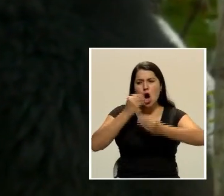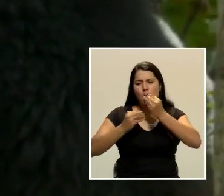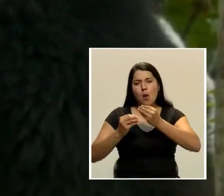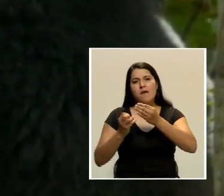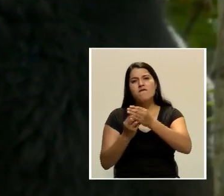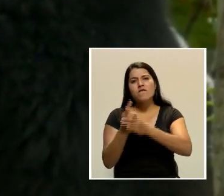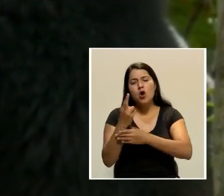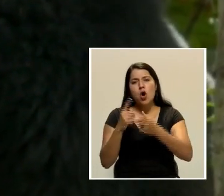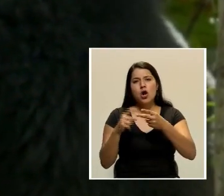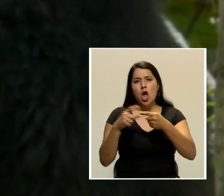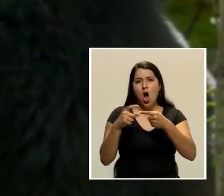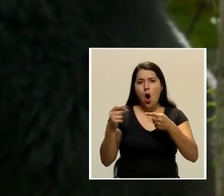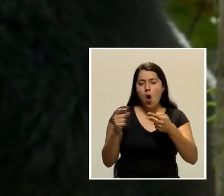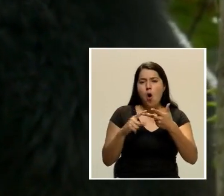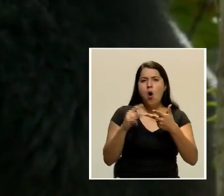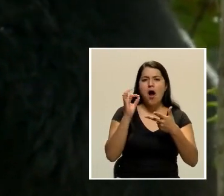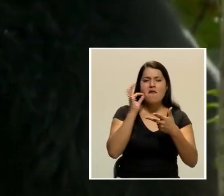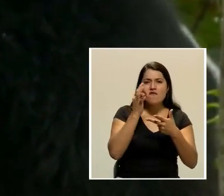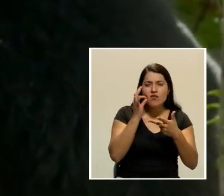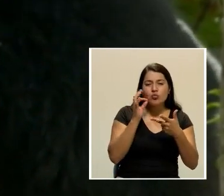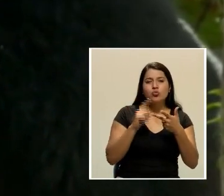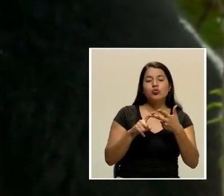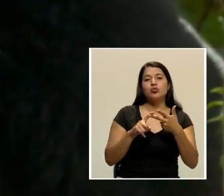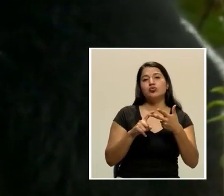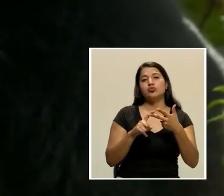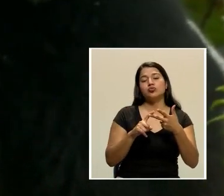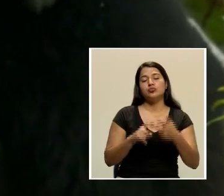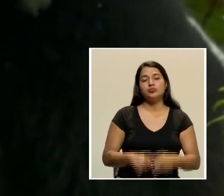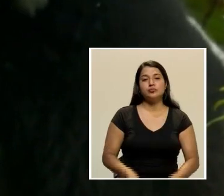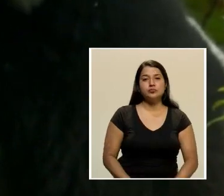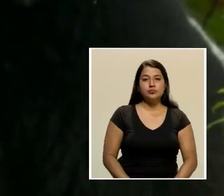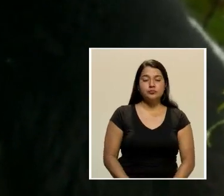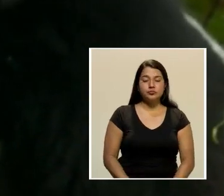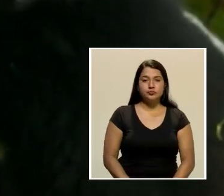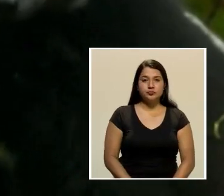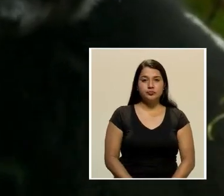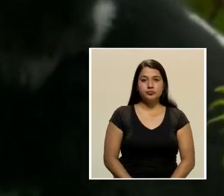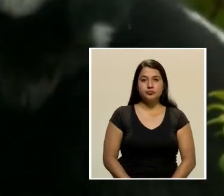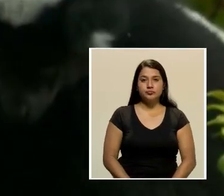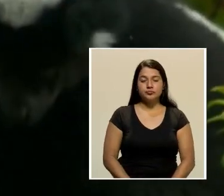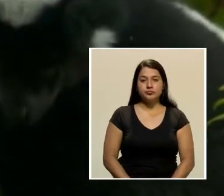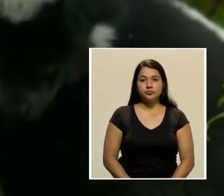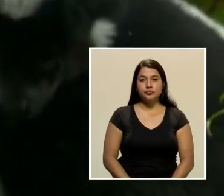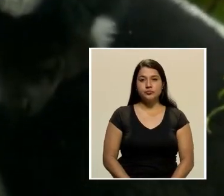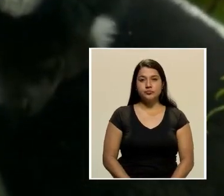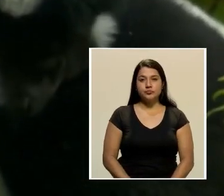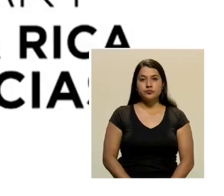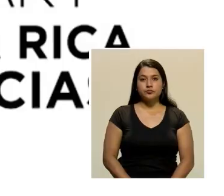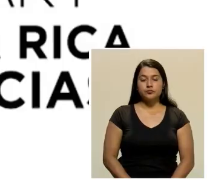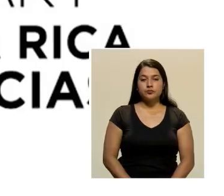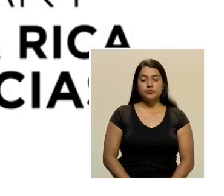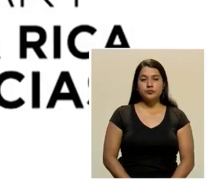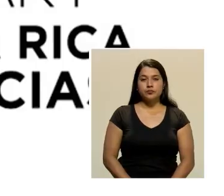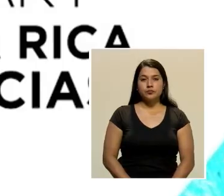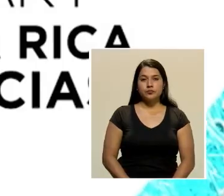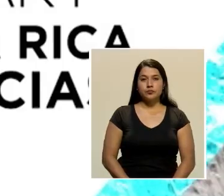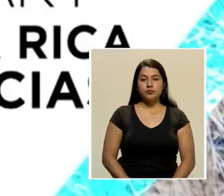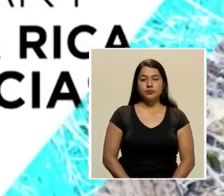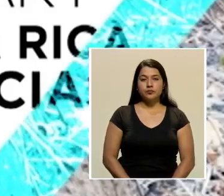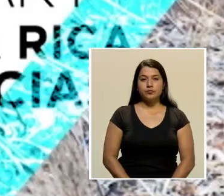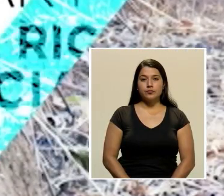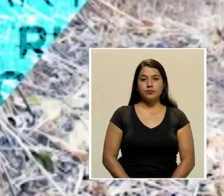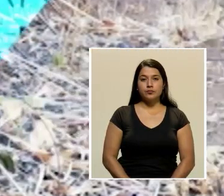donde solo bajan para cruzar hacia pequeñas áreas sin árboles o para alimentarse. Son animales de actividad diurna